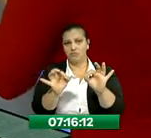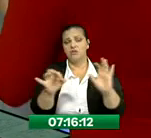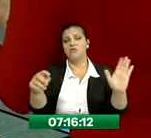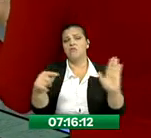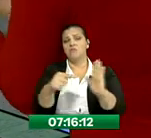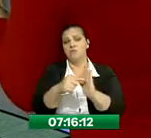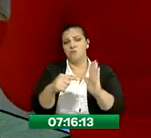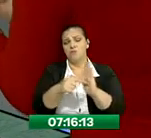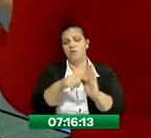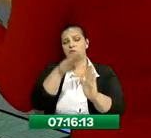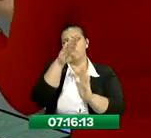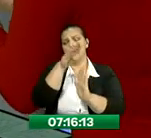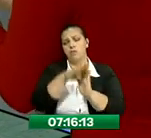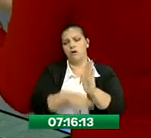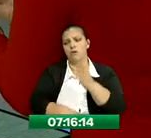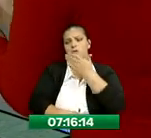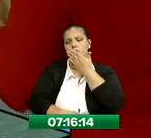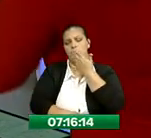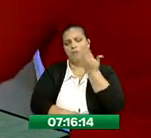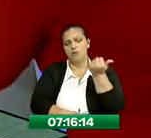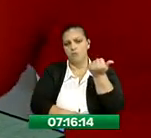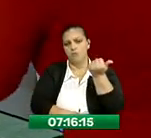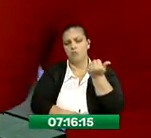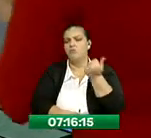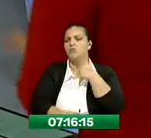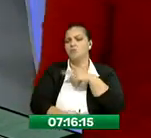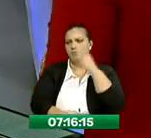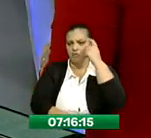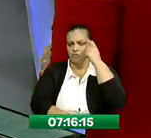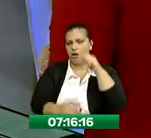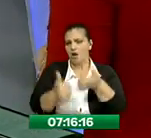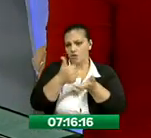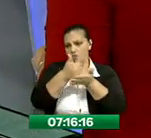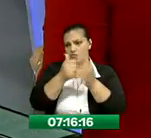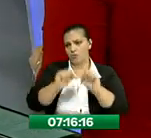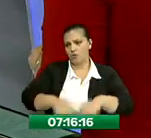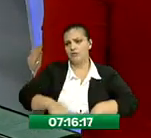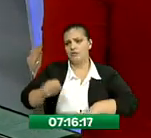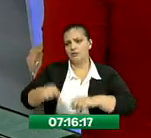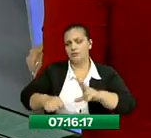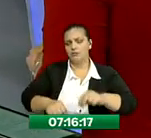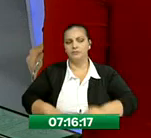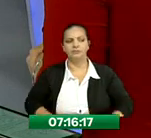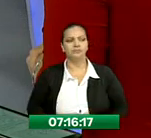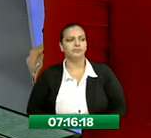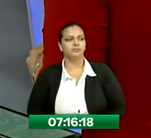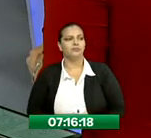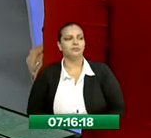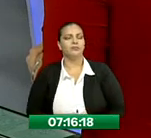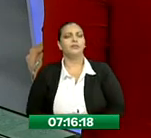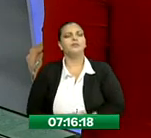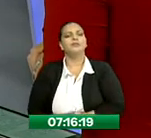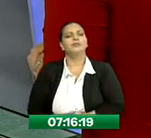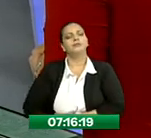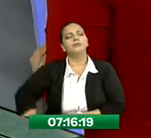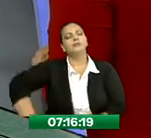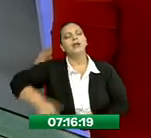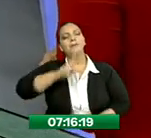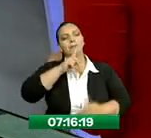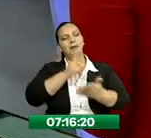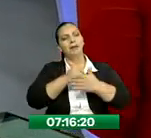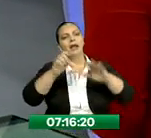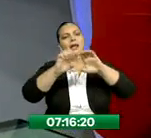de la energía que les permita ser más competitivos. ¿En qué etapa se encuentra? A ver, nosotros en efecto hemos tenido algunas reuniones para